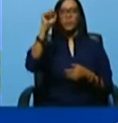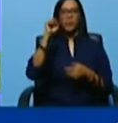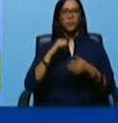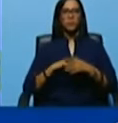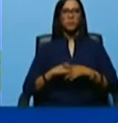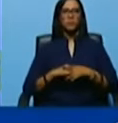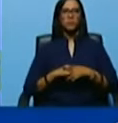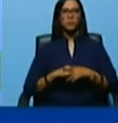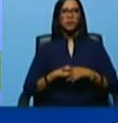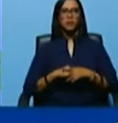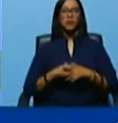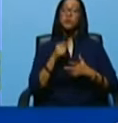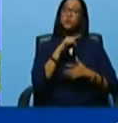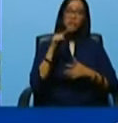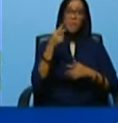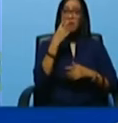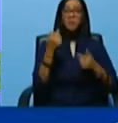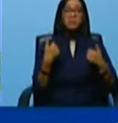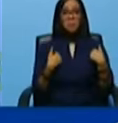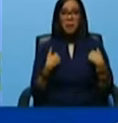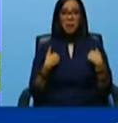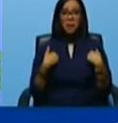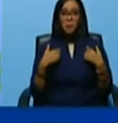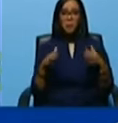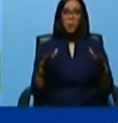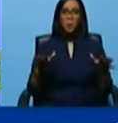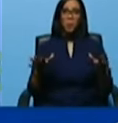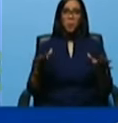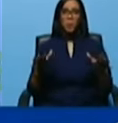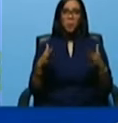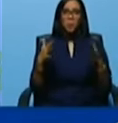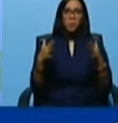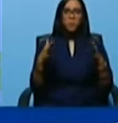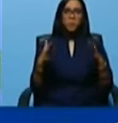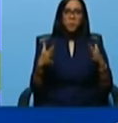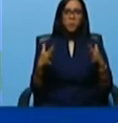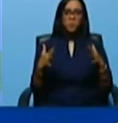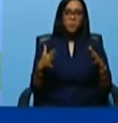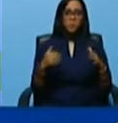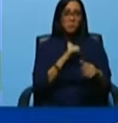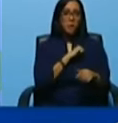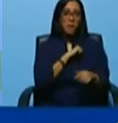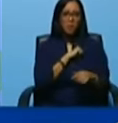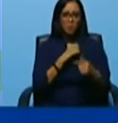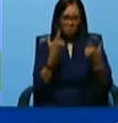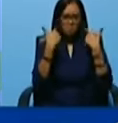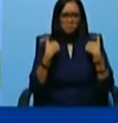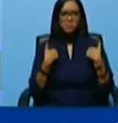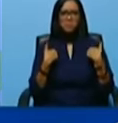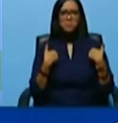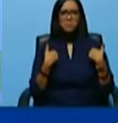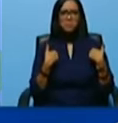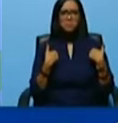haya enseñado las actas dos meses después de que ha habido asesinatos de la oposición dos meses después de que ha sido expulsado